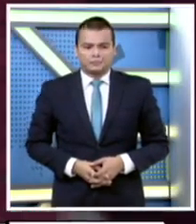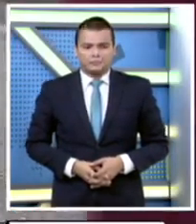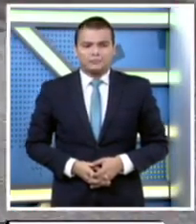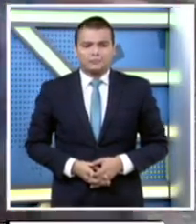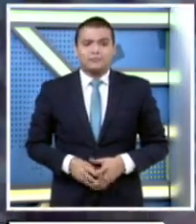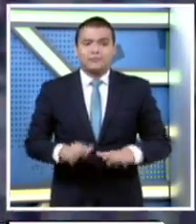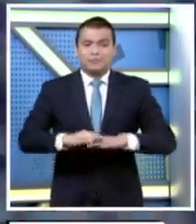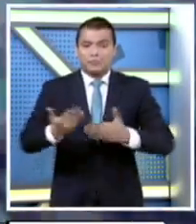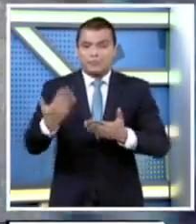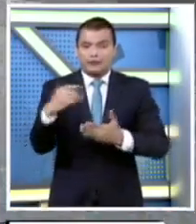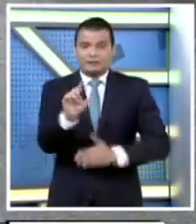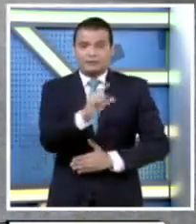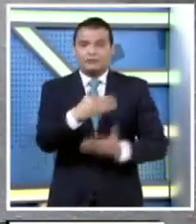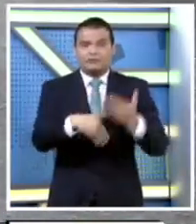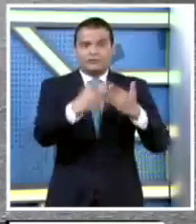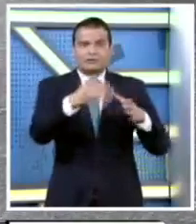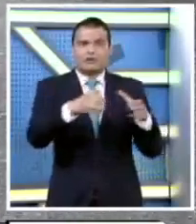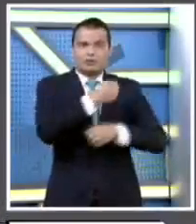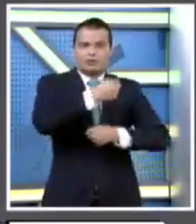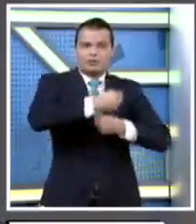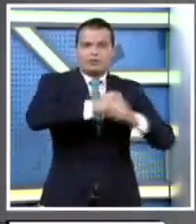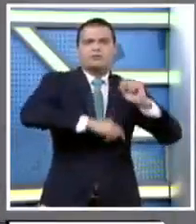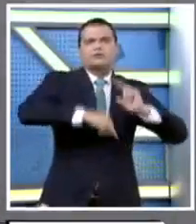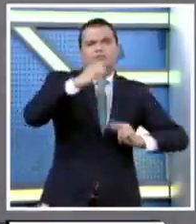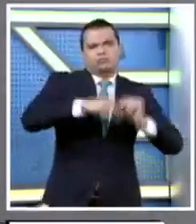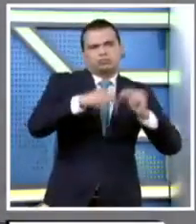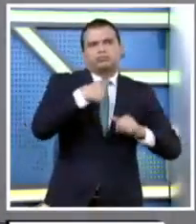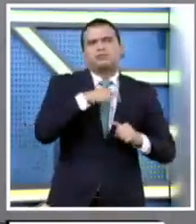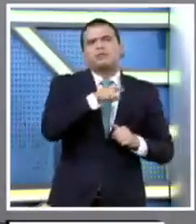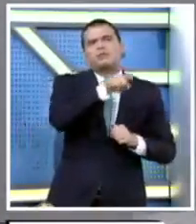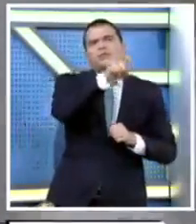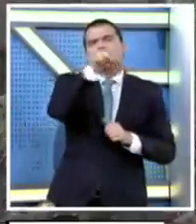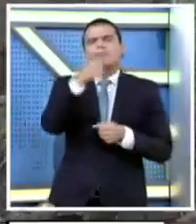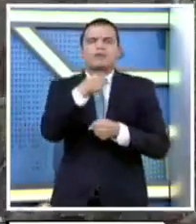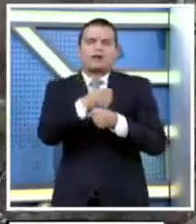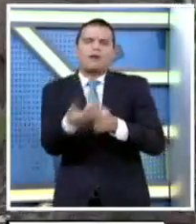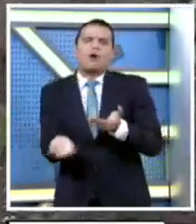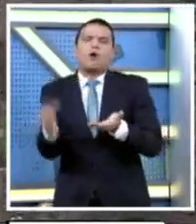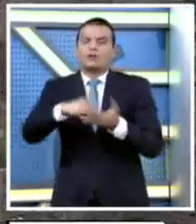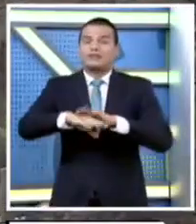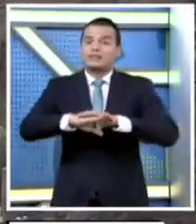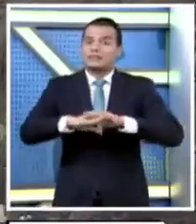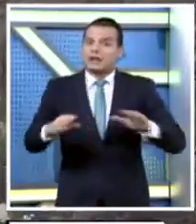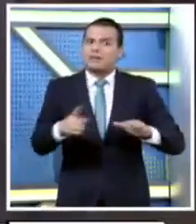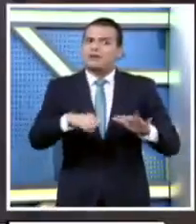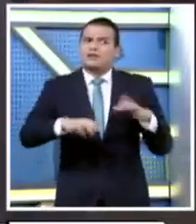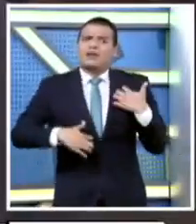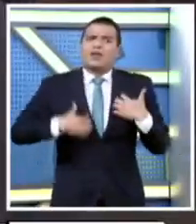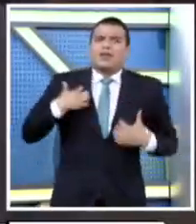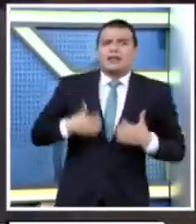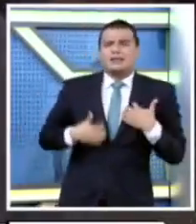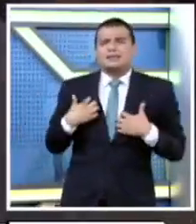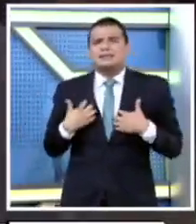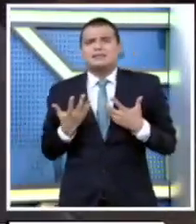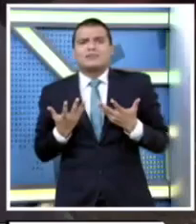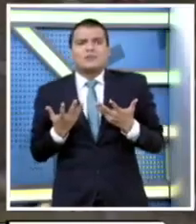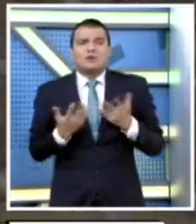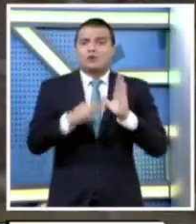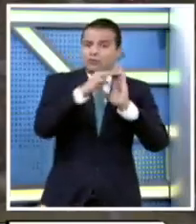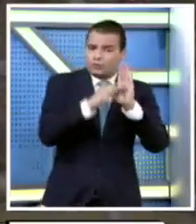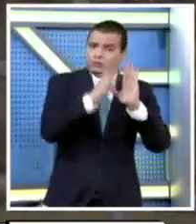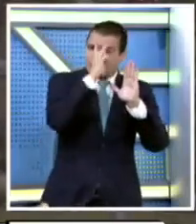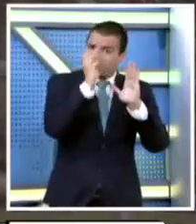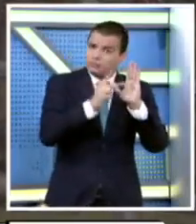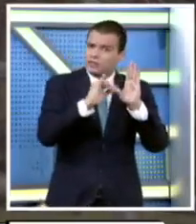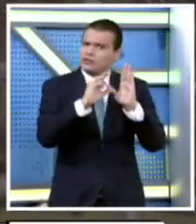Desde el lunes pasado, cientos de obreros de la construcción recorren las calles de Cali para volver a sus trabajos. ¿Cuáles son sus temores? ¿Están siguiendo los